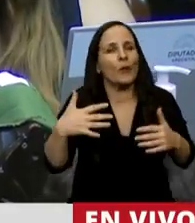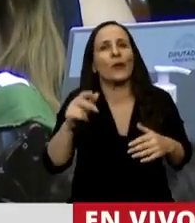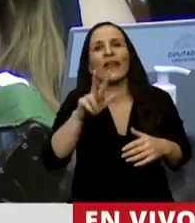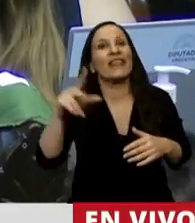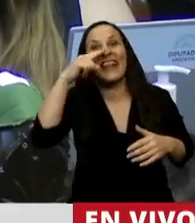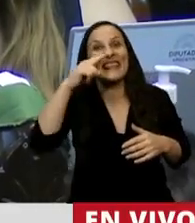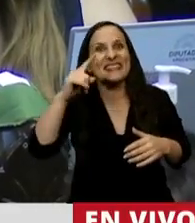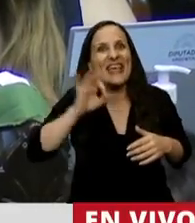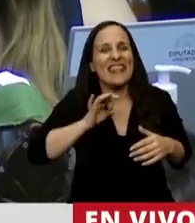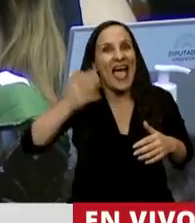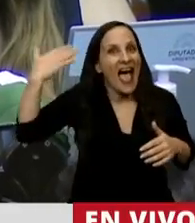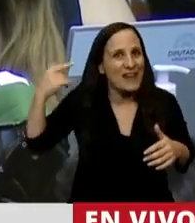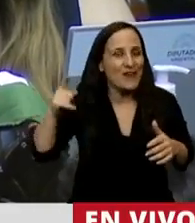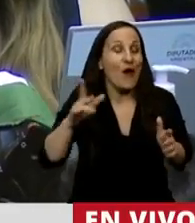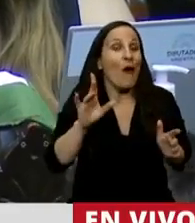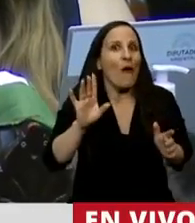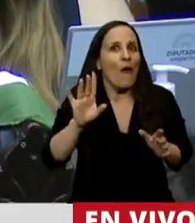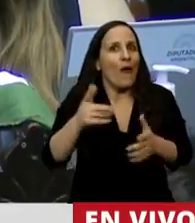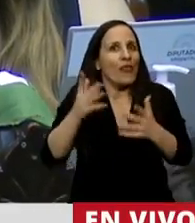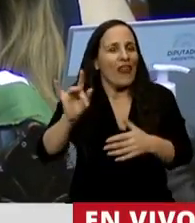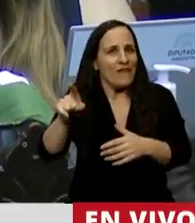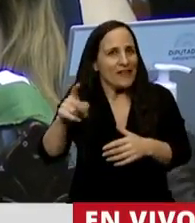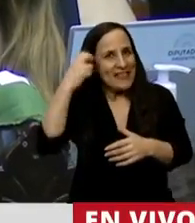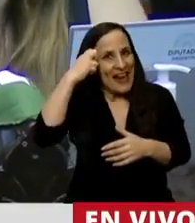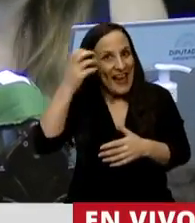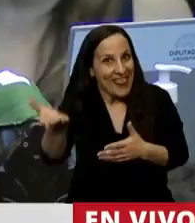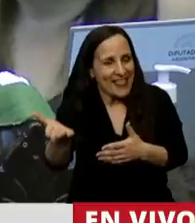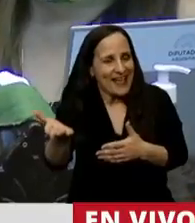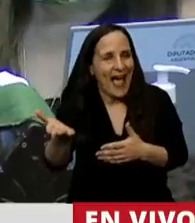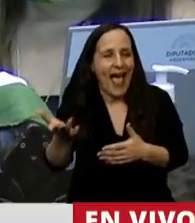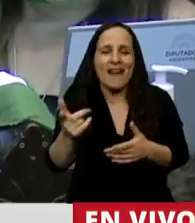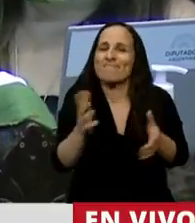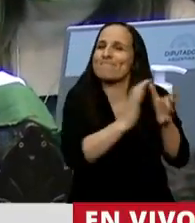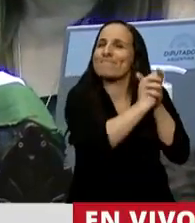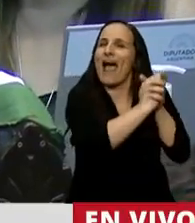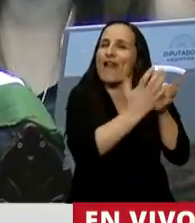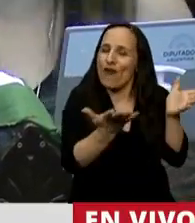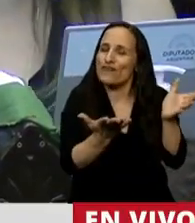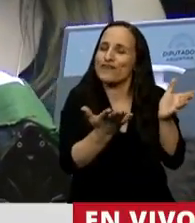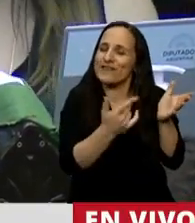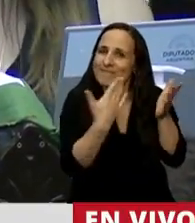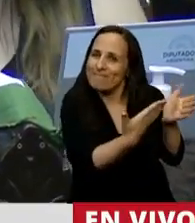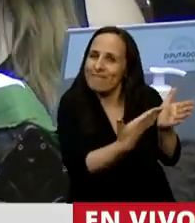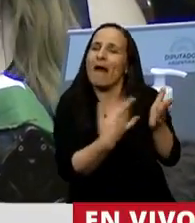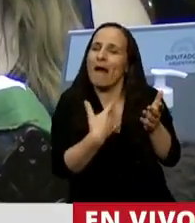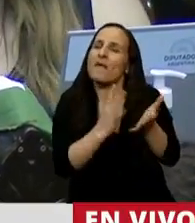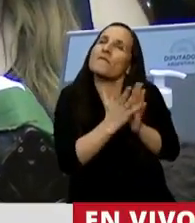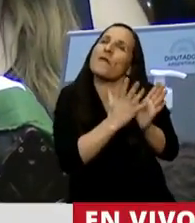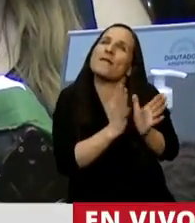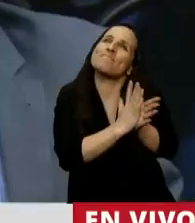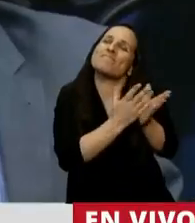37 años, y entiendo para también todo nuestro país, de la mano de Alfonsín, el pueblo argentino recuperaba la